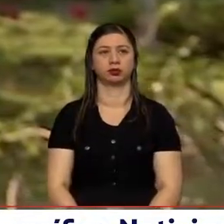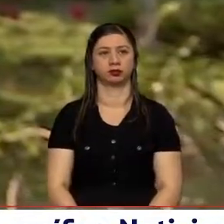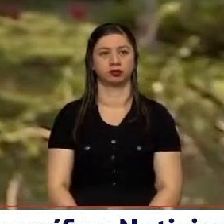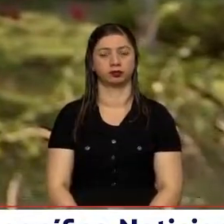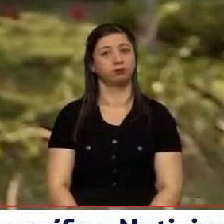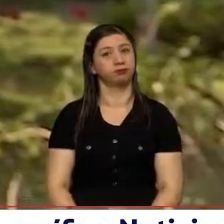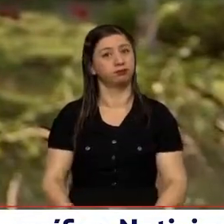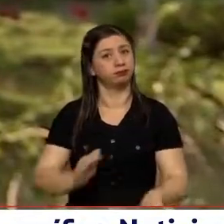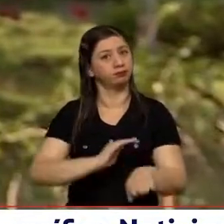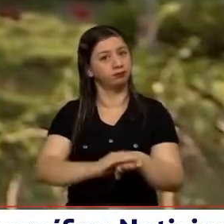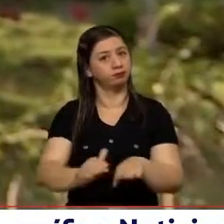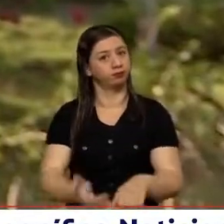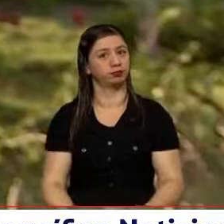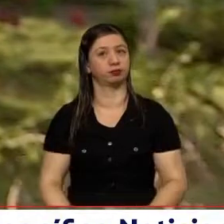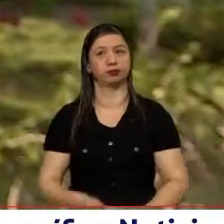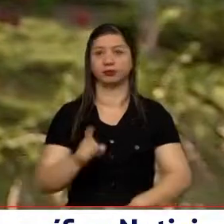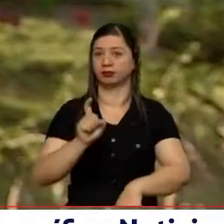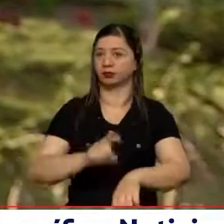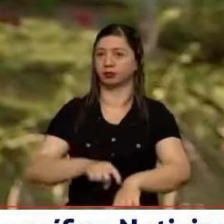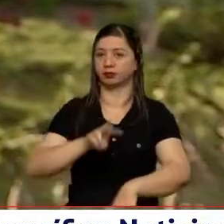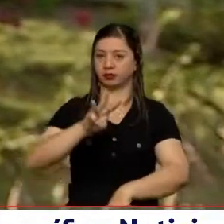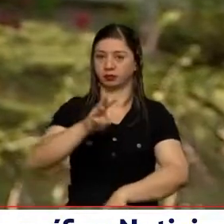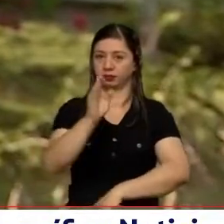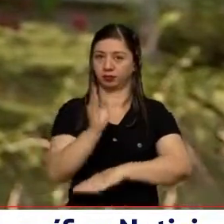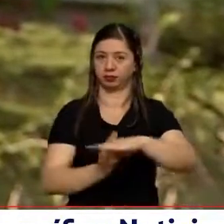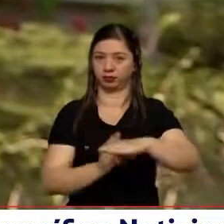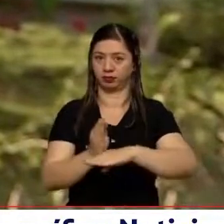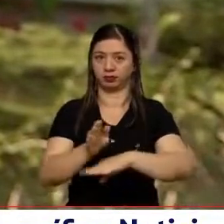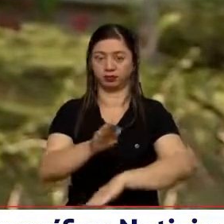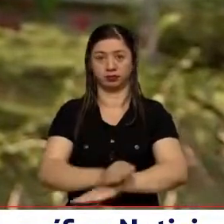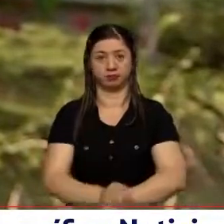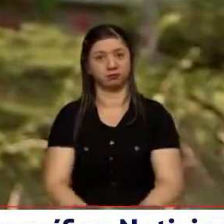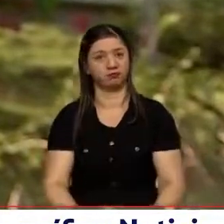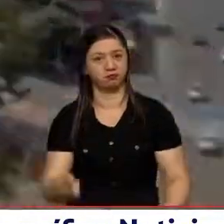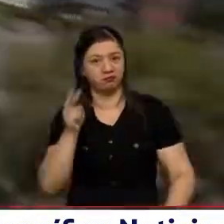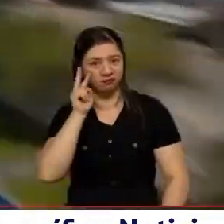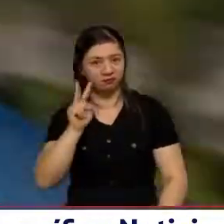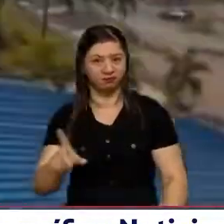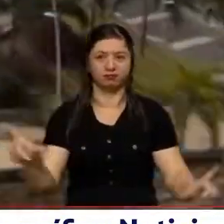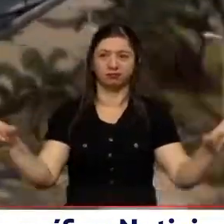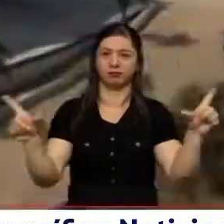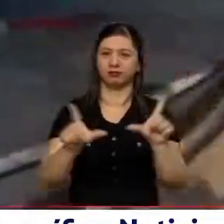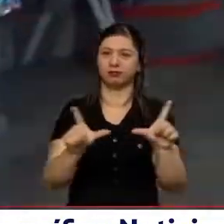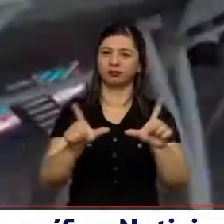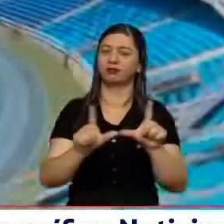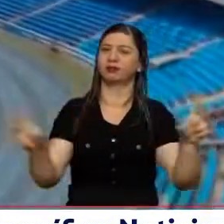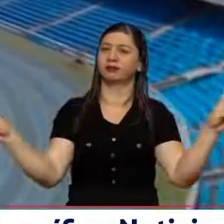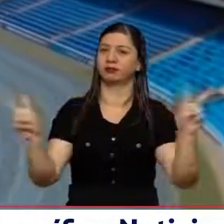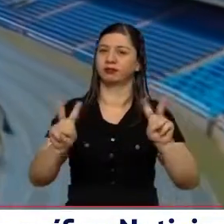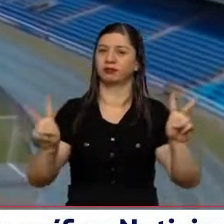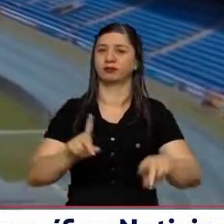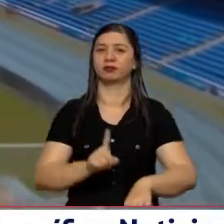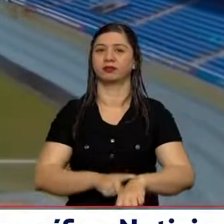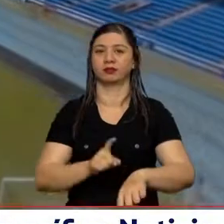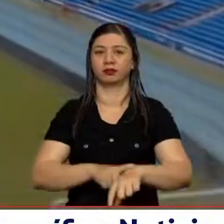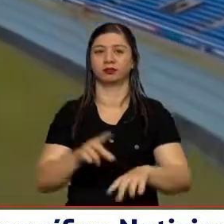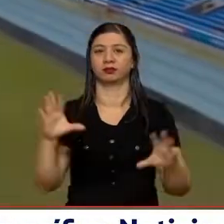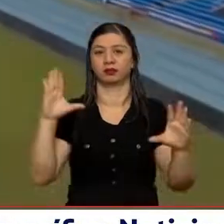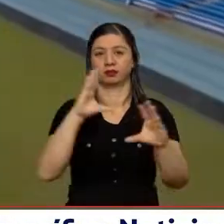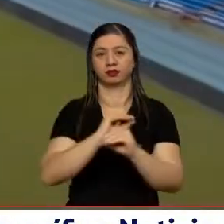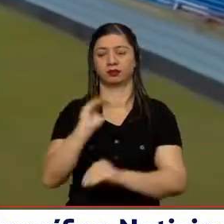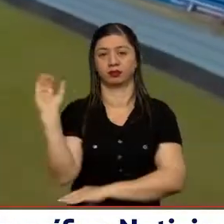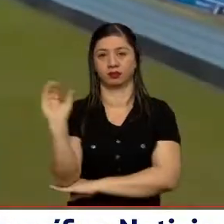La invitación es a partir de las 3:30 de la tarde para que vivan por la señal de Telepacífico a las 7 de la noche,